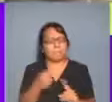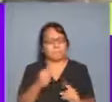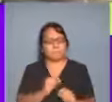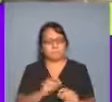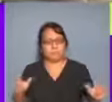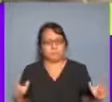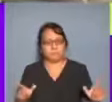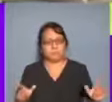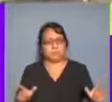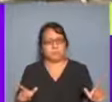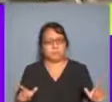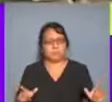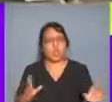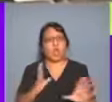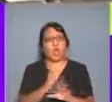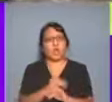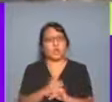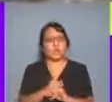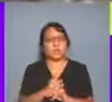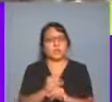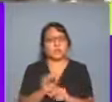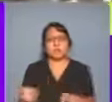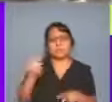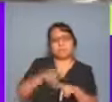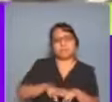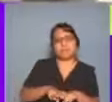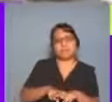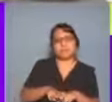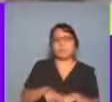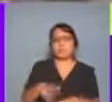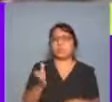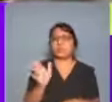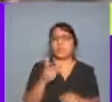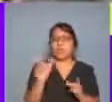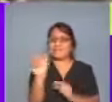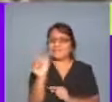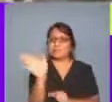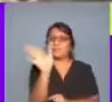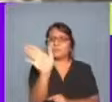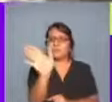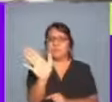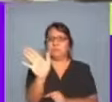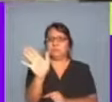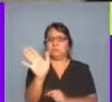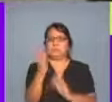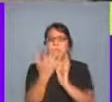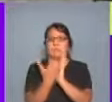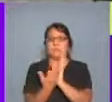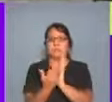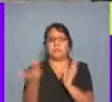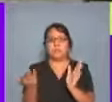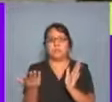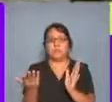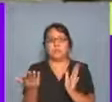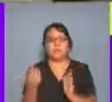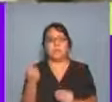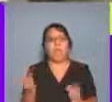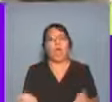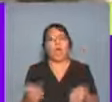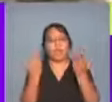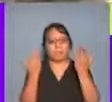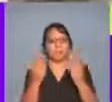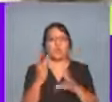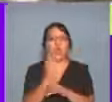que empezaron a circular se subieron al bondi tuvieron que pasar las sub y se descontó un poco más bueno porque ha aumentado